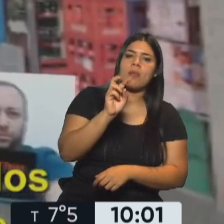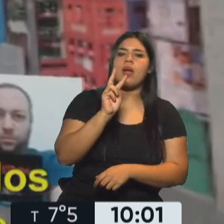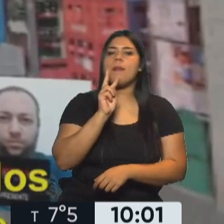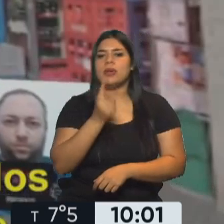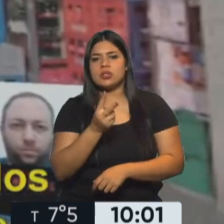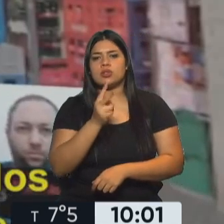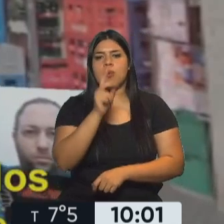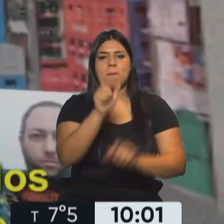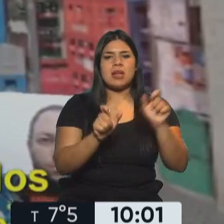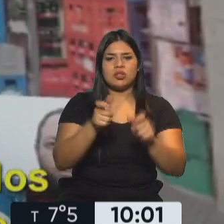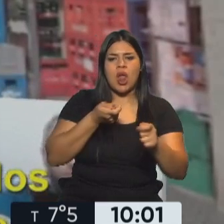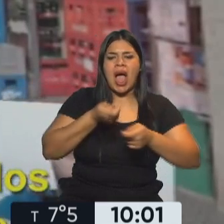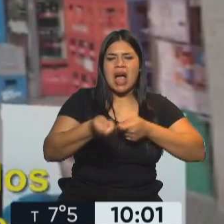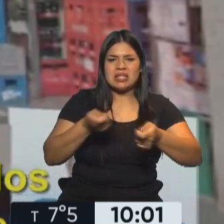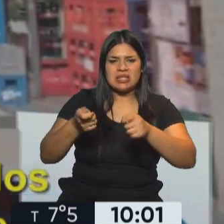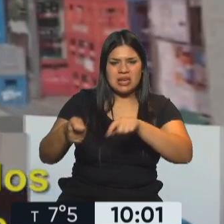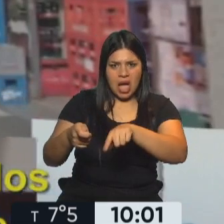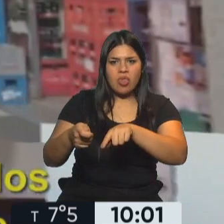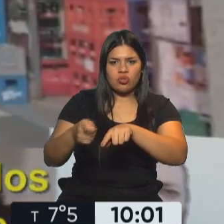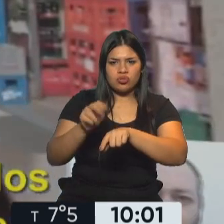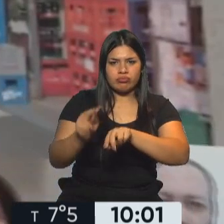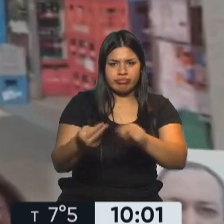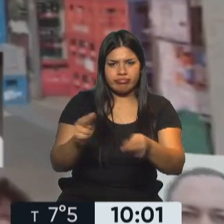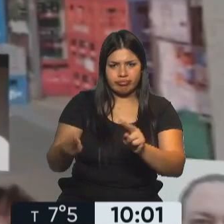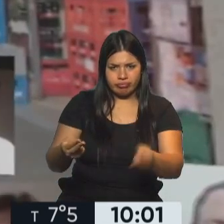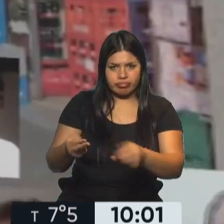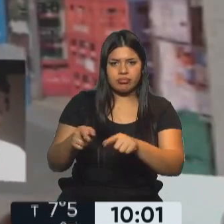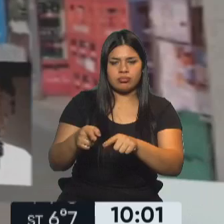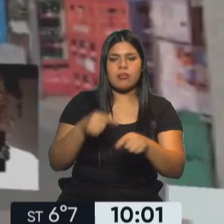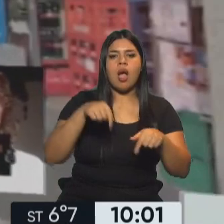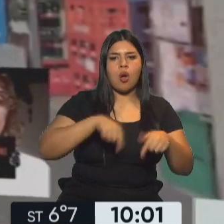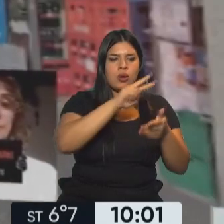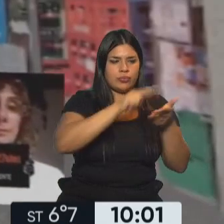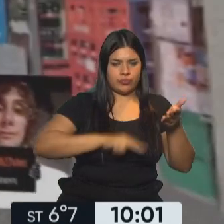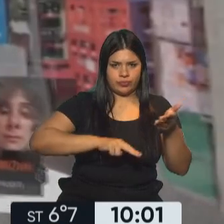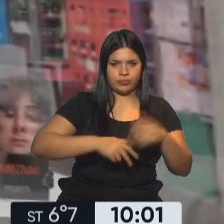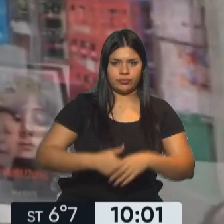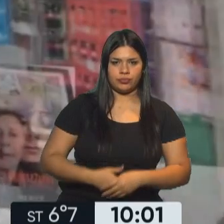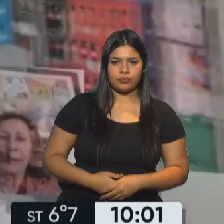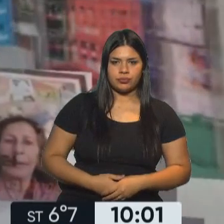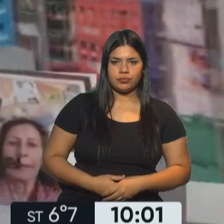los asesinados en este lugar, en este instante, hace 27 años.